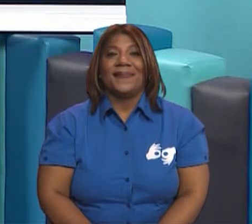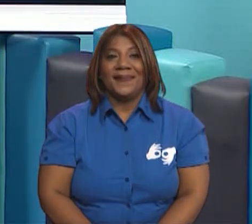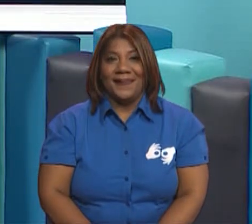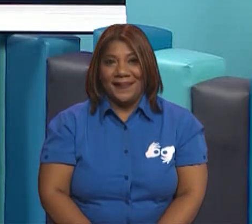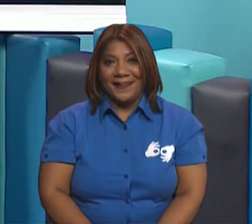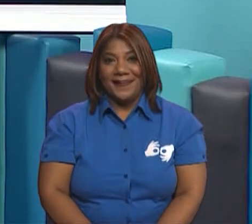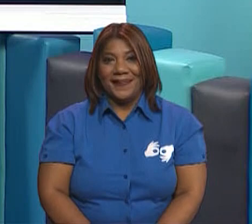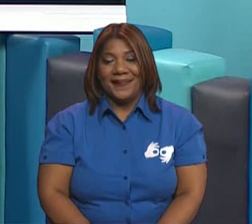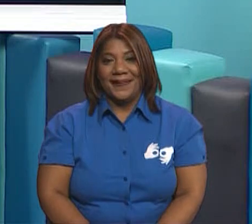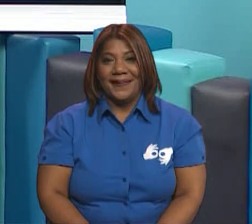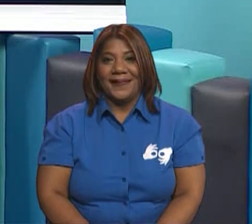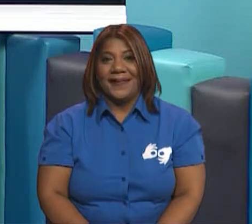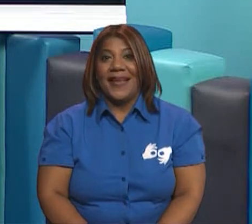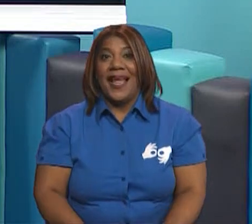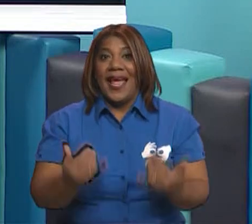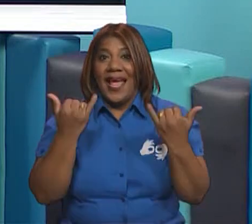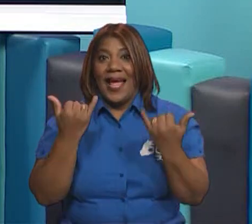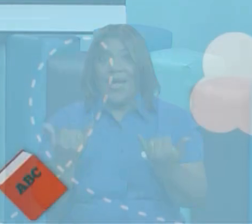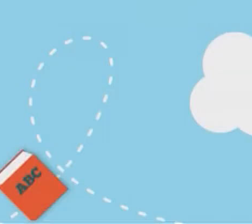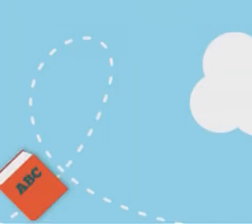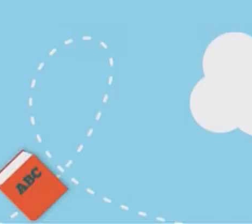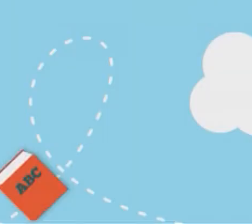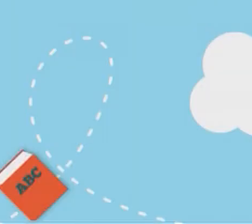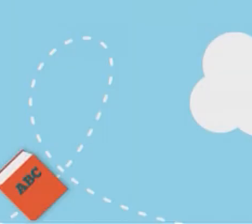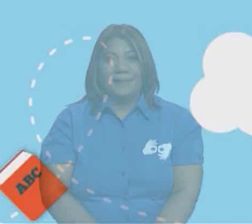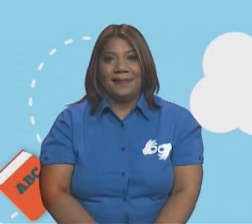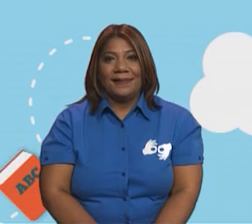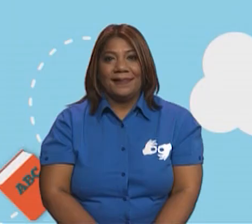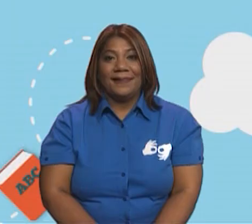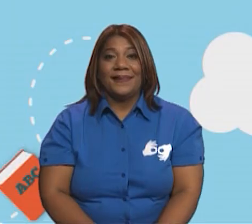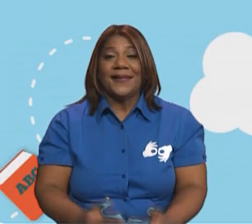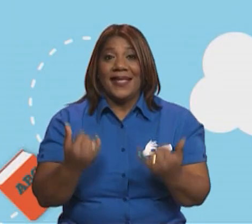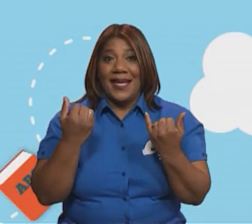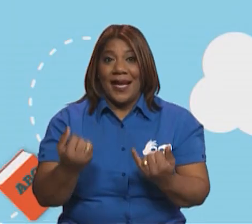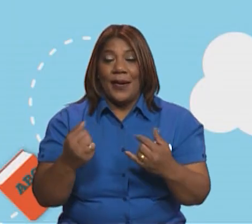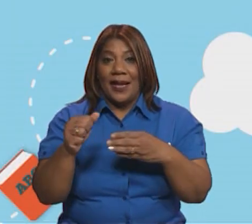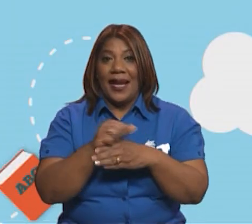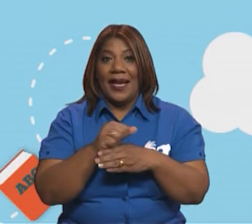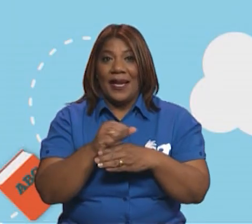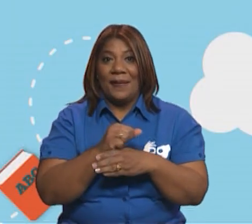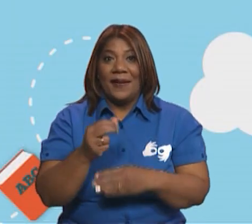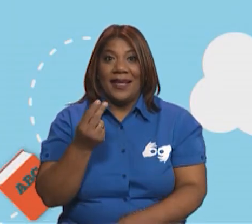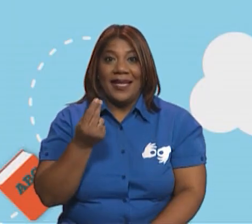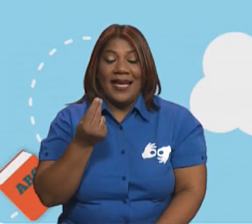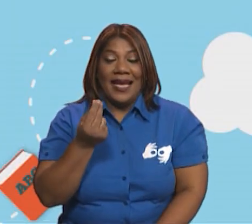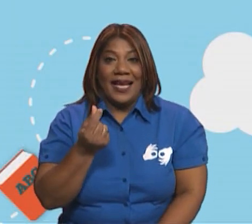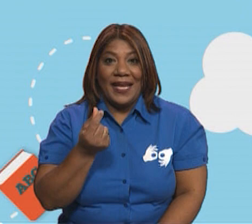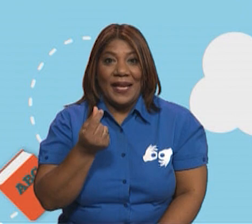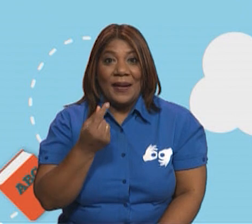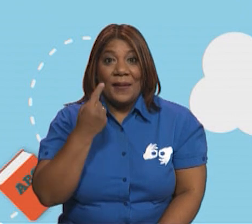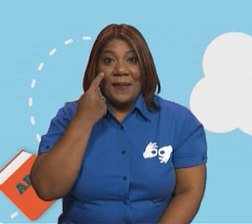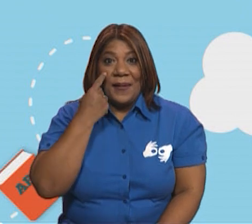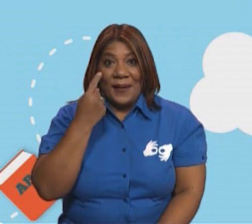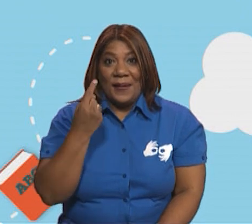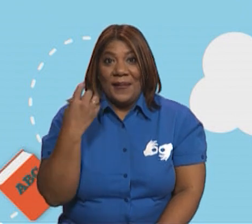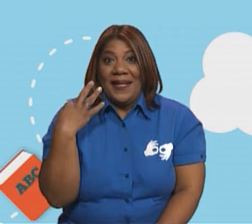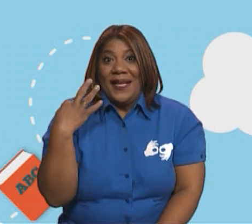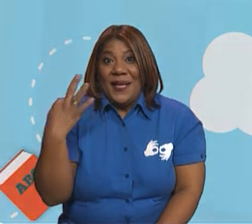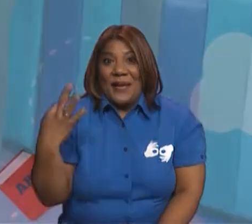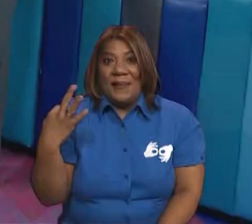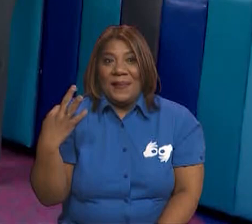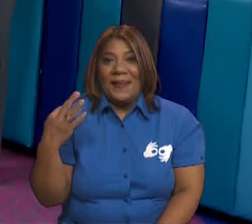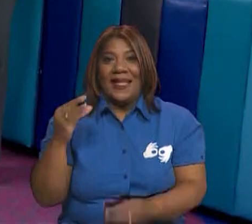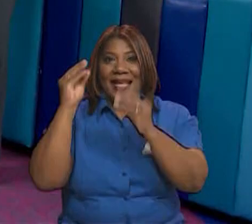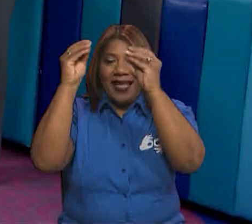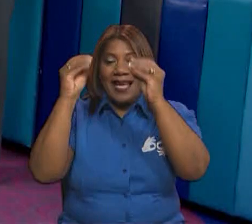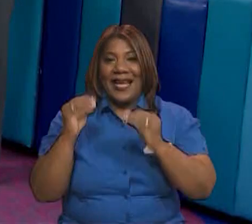listo, entonces pasamos a nuestra práctica relámpago. En nuestra práctica relámpago tengo una invitada especial, la maestra Ninochka Guerrero,